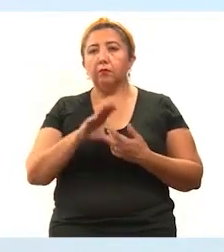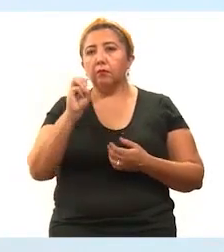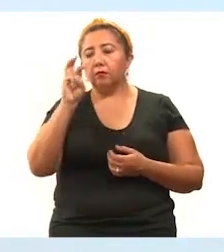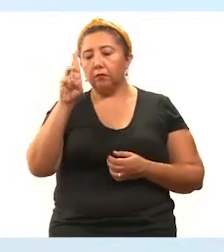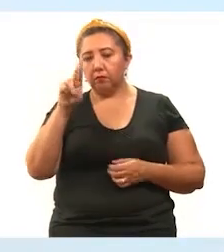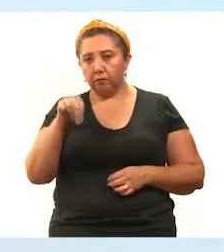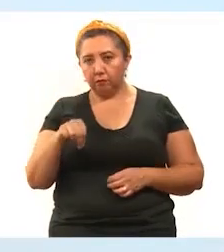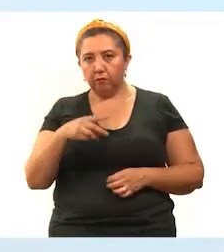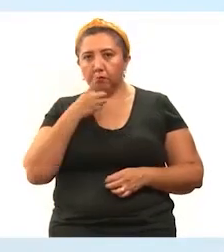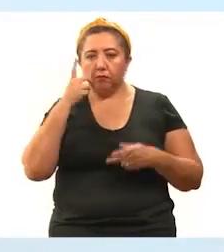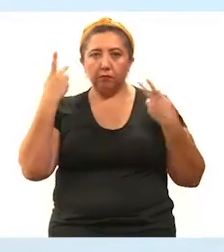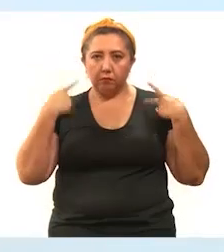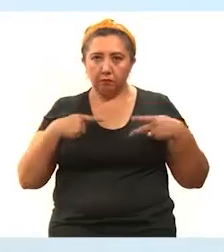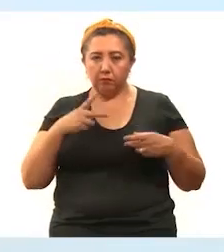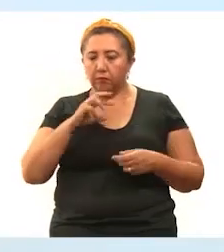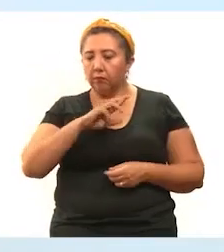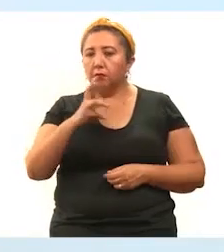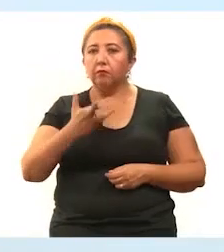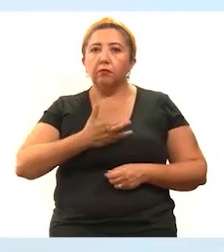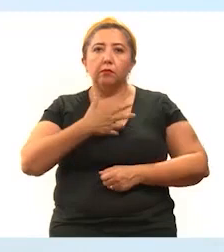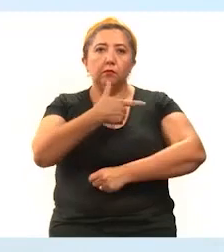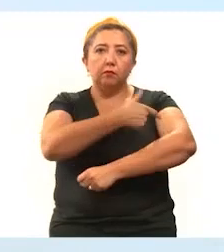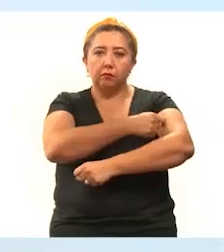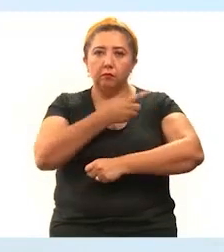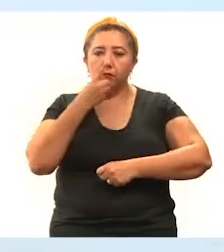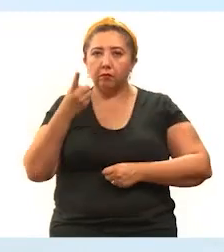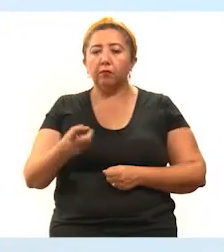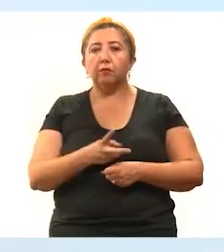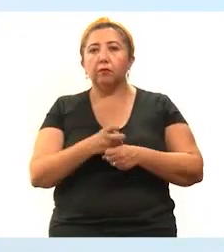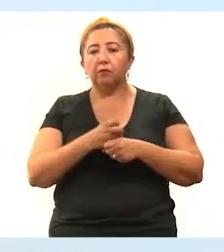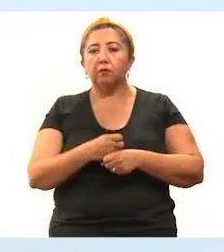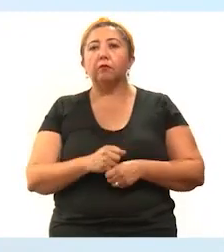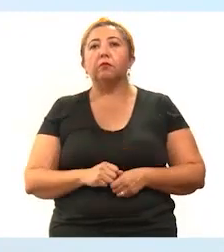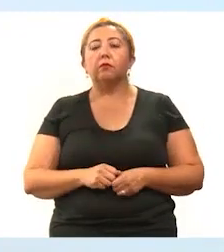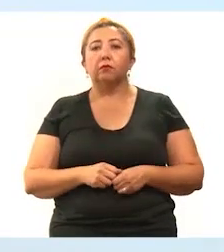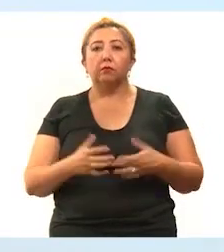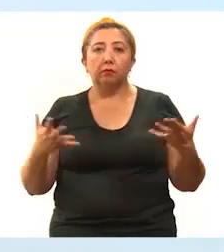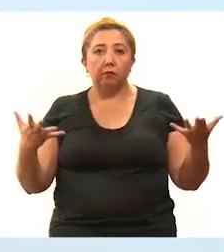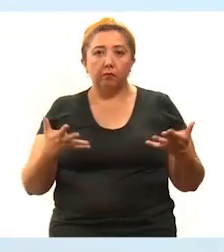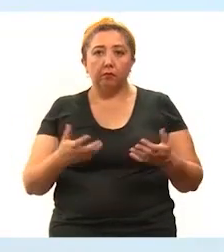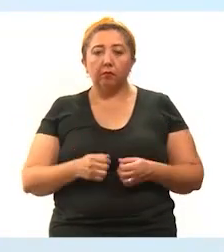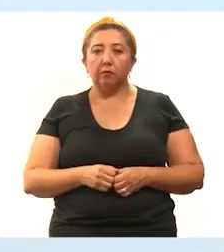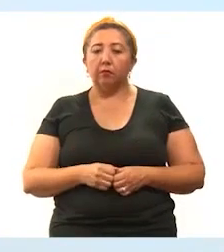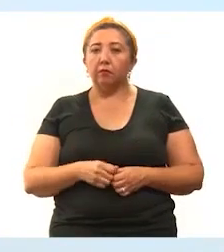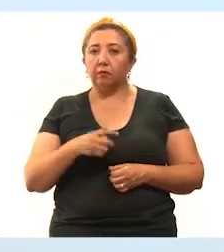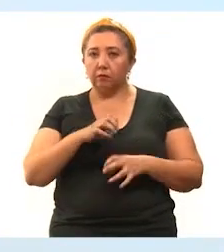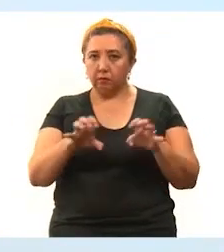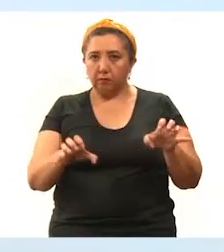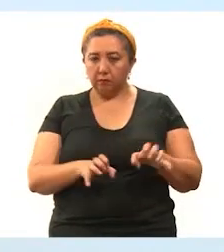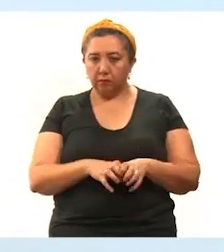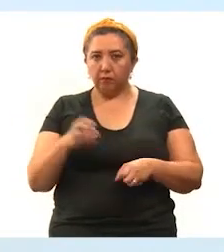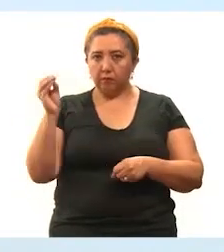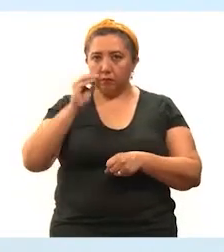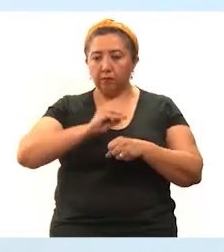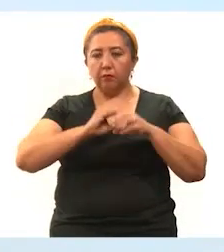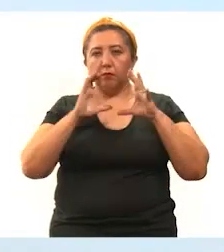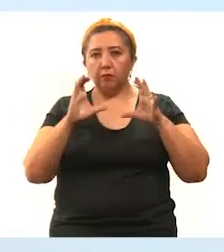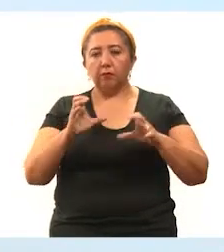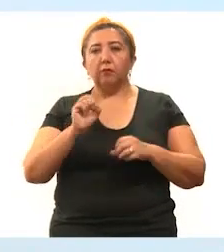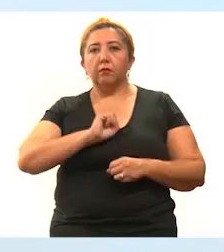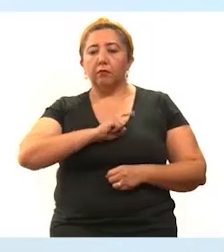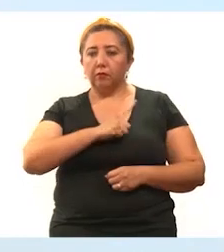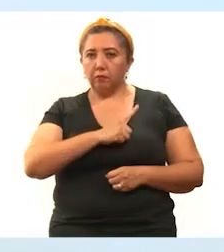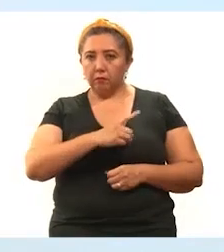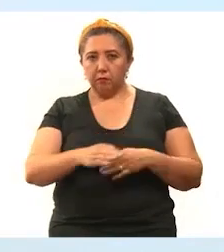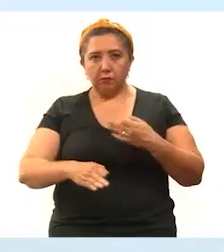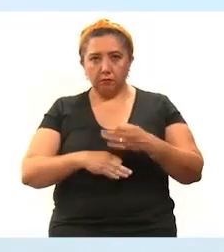Omicron. Las personas que no han recibido la vacuna, se les invita a aplicarla y hacer equipo y sumarse a la protección de su salud